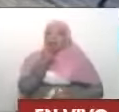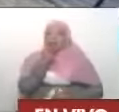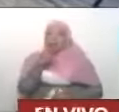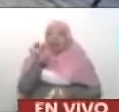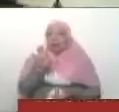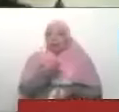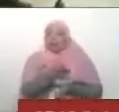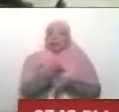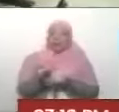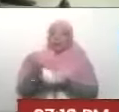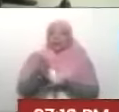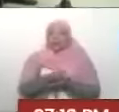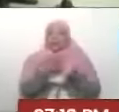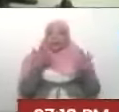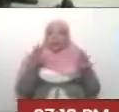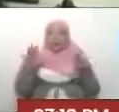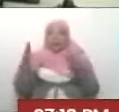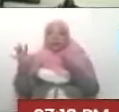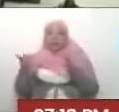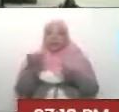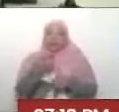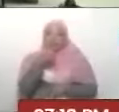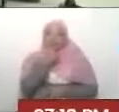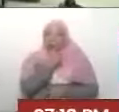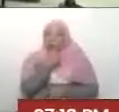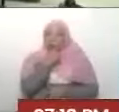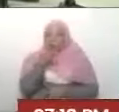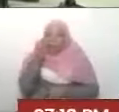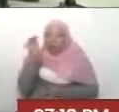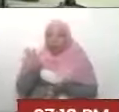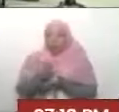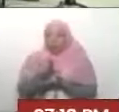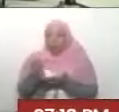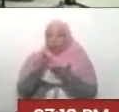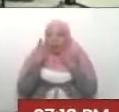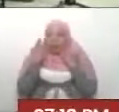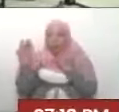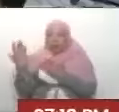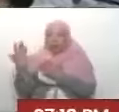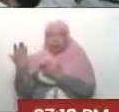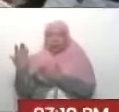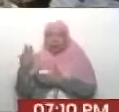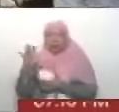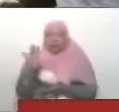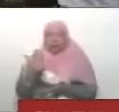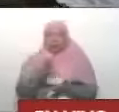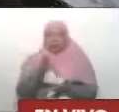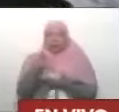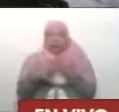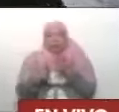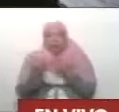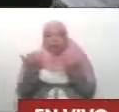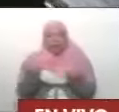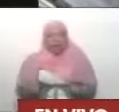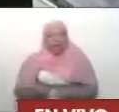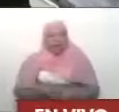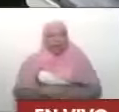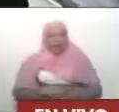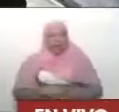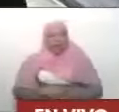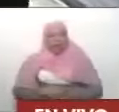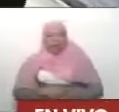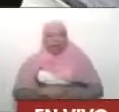harmony. Singing of the soil and rain, so brought in harmony. Raise your voice, so let's say your saca, your